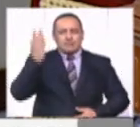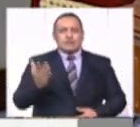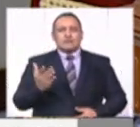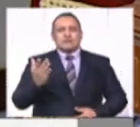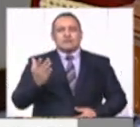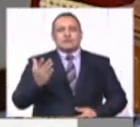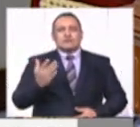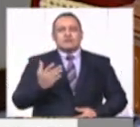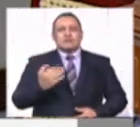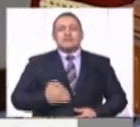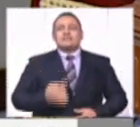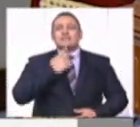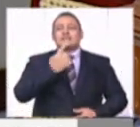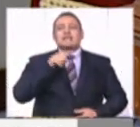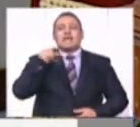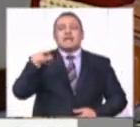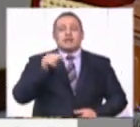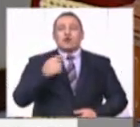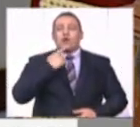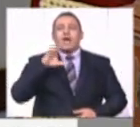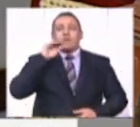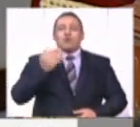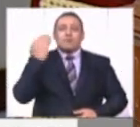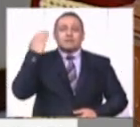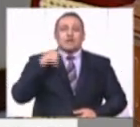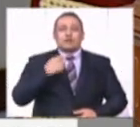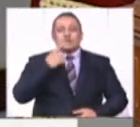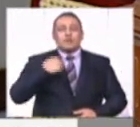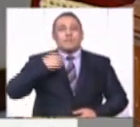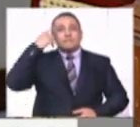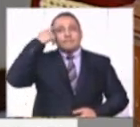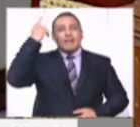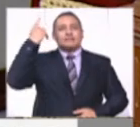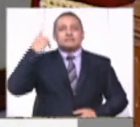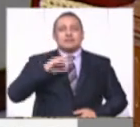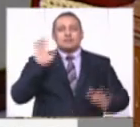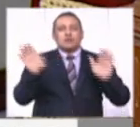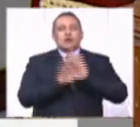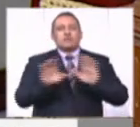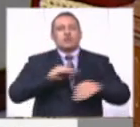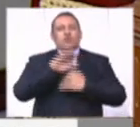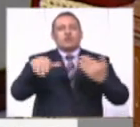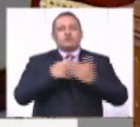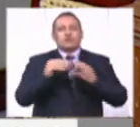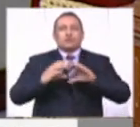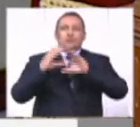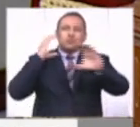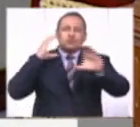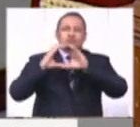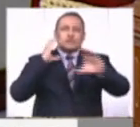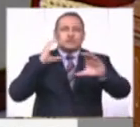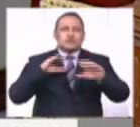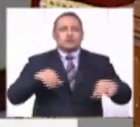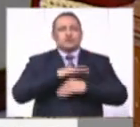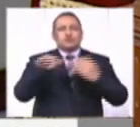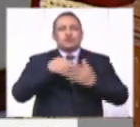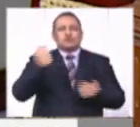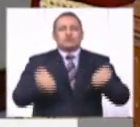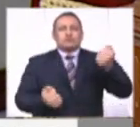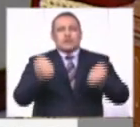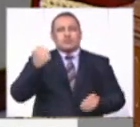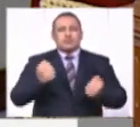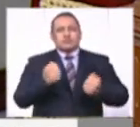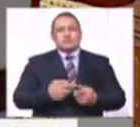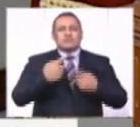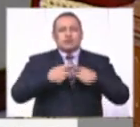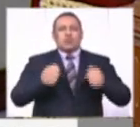conocimiento dice ella o dijo ella Imagínese que con todos sus buses todos sus transportes se